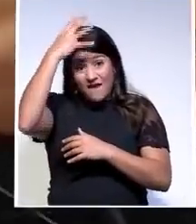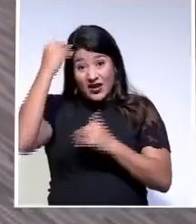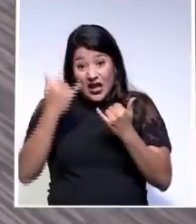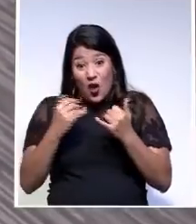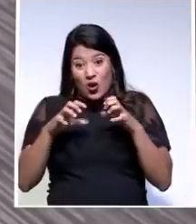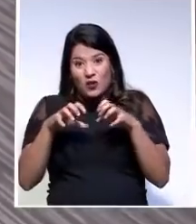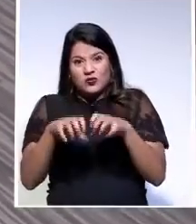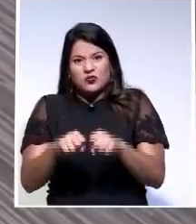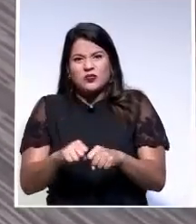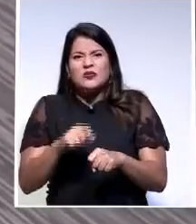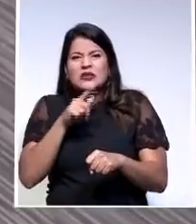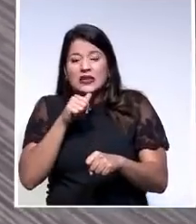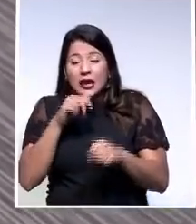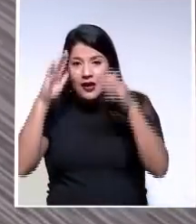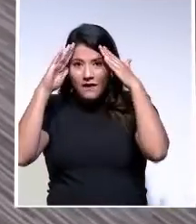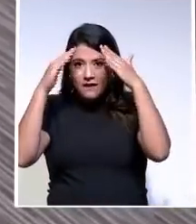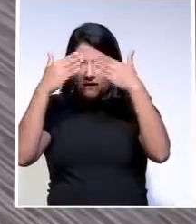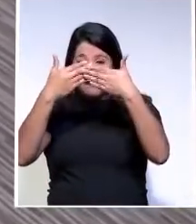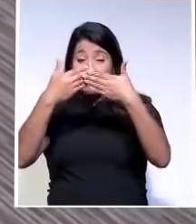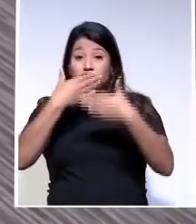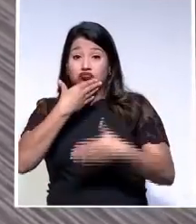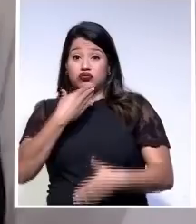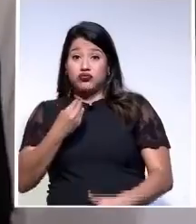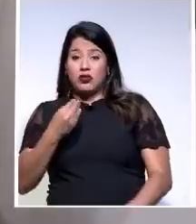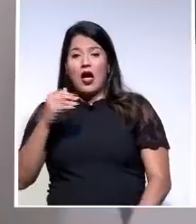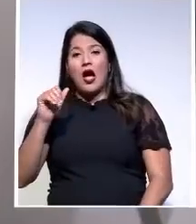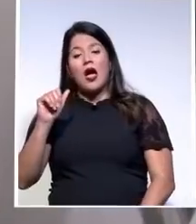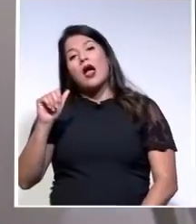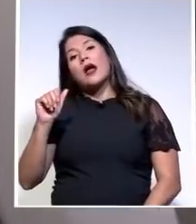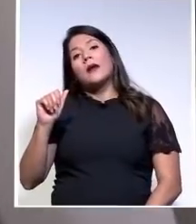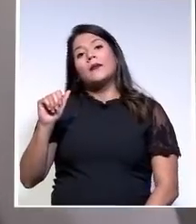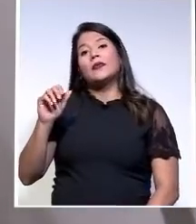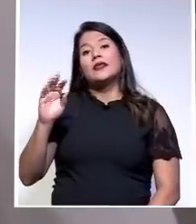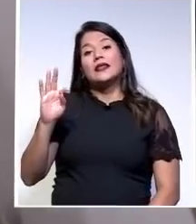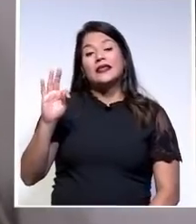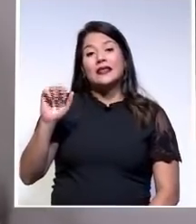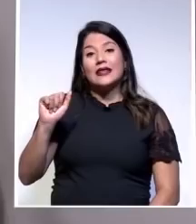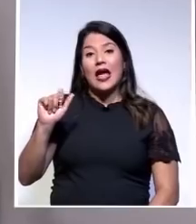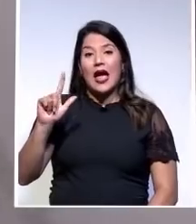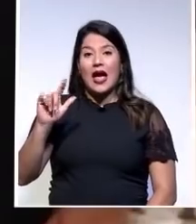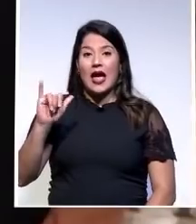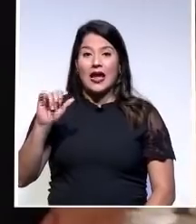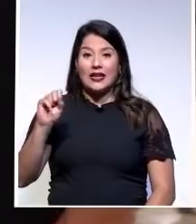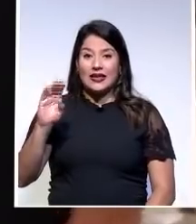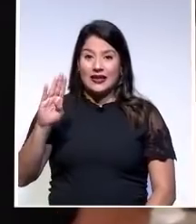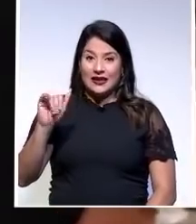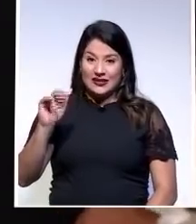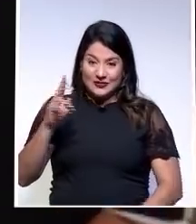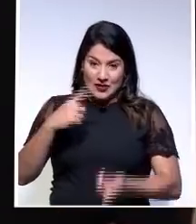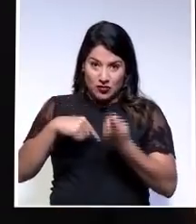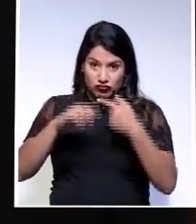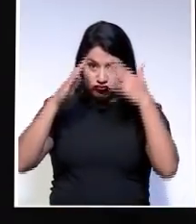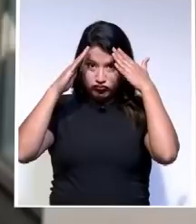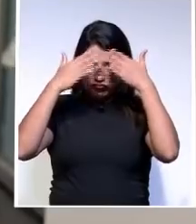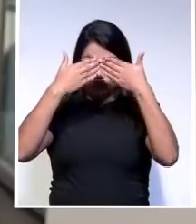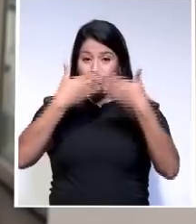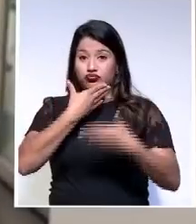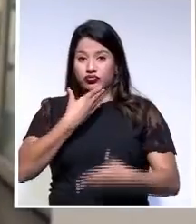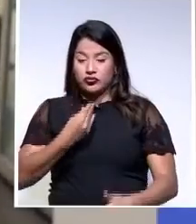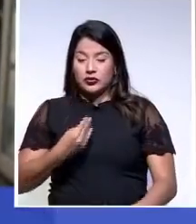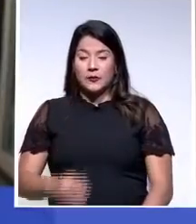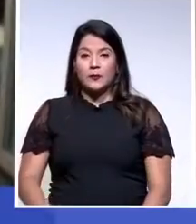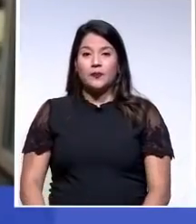talibanes, según indicó la Cancillería. Algunos eran colaboradores del periódico The Wall Street Journal en territorio afgano. México